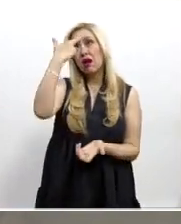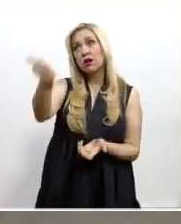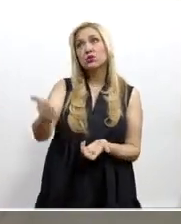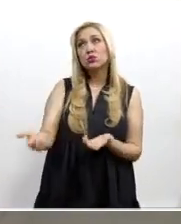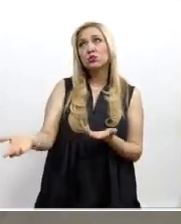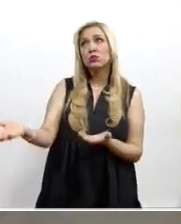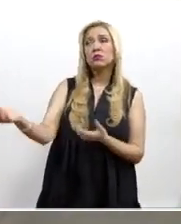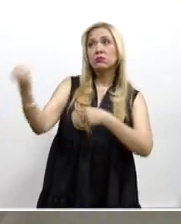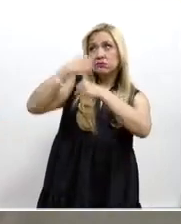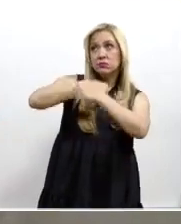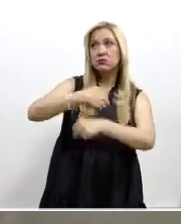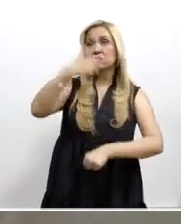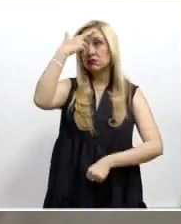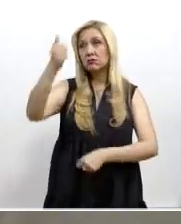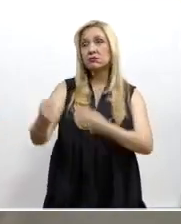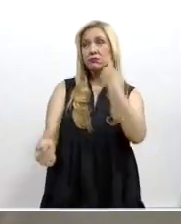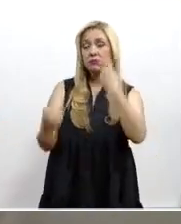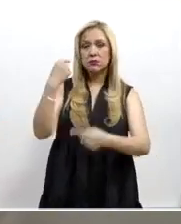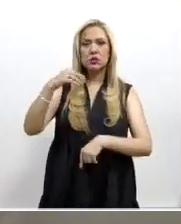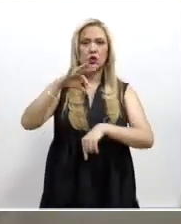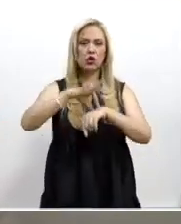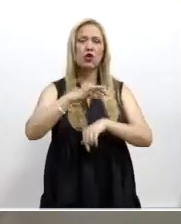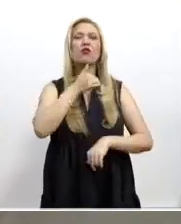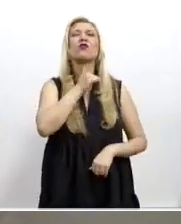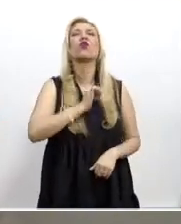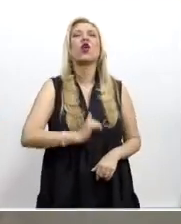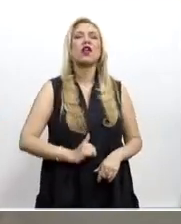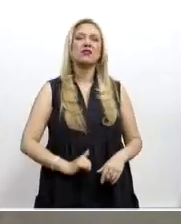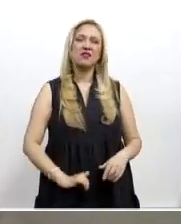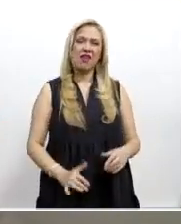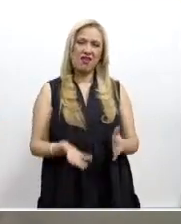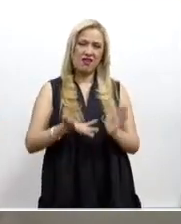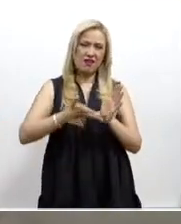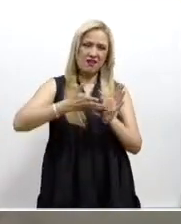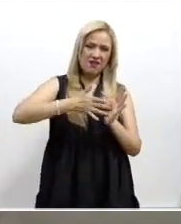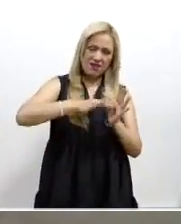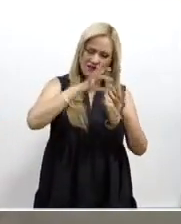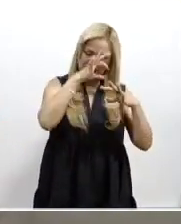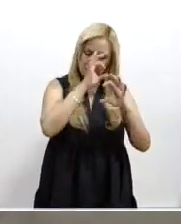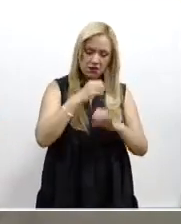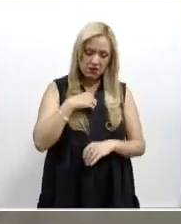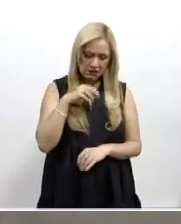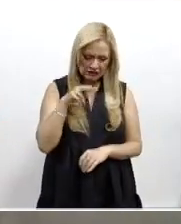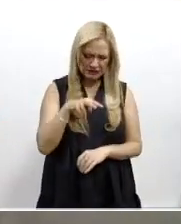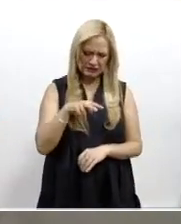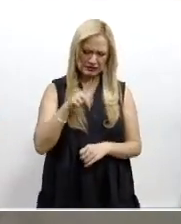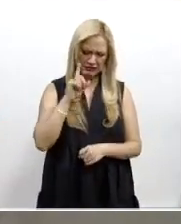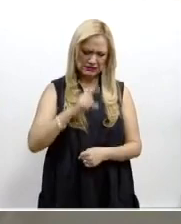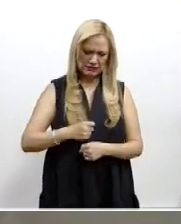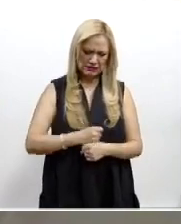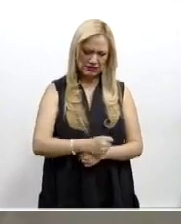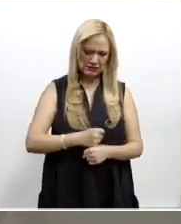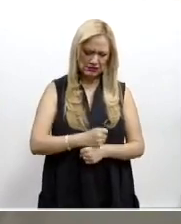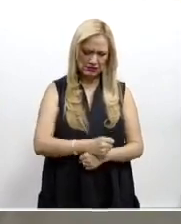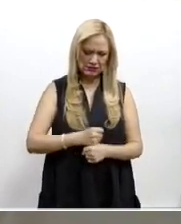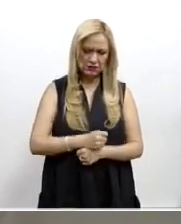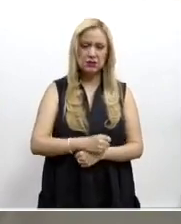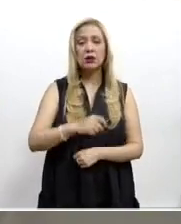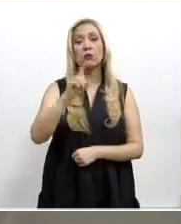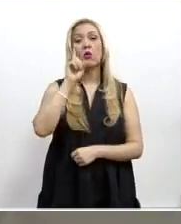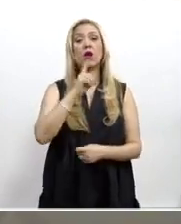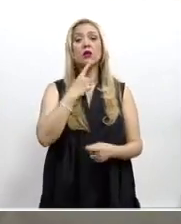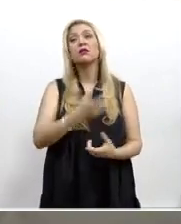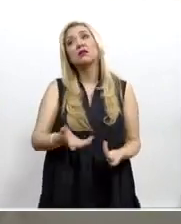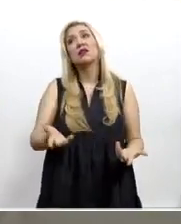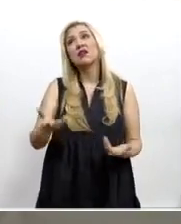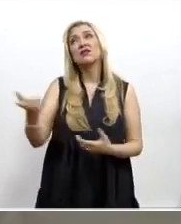como médico forense tuve muchos casos de mujeres maltratadas que decían: mi marido me pega lo normal, pero hoy se ha pasado. Había una